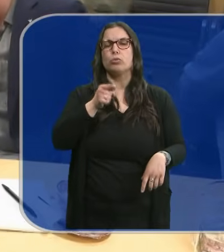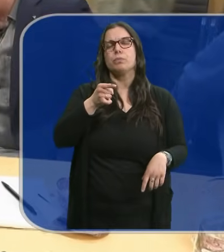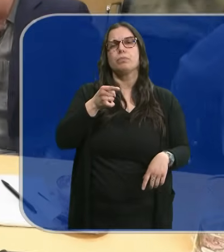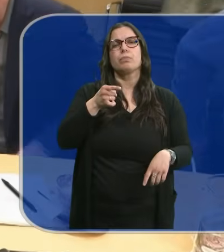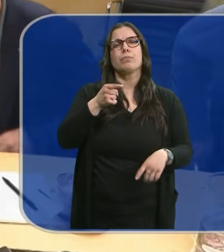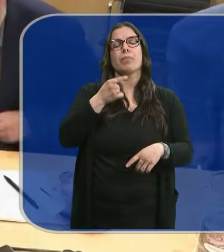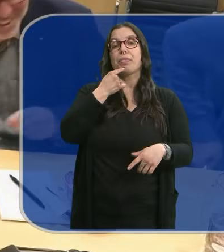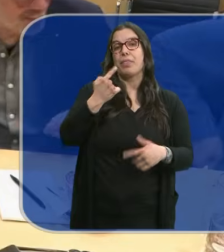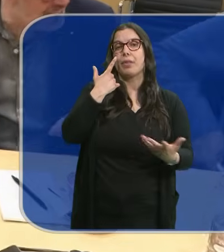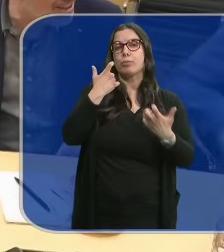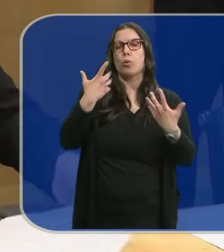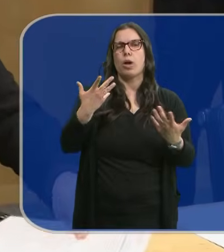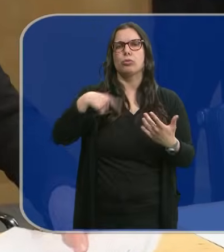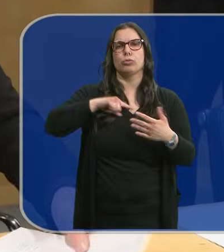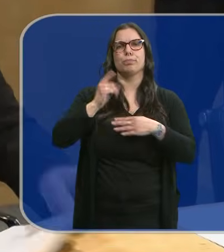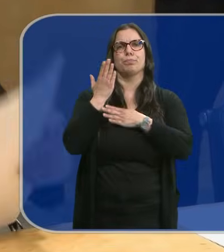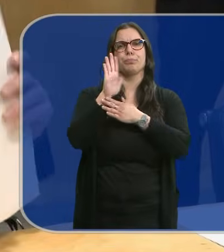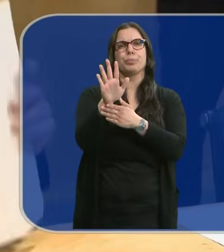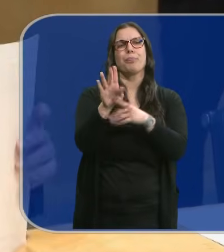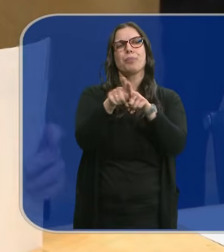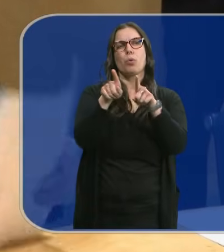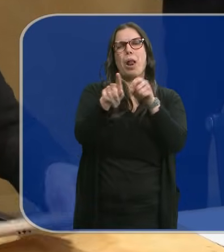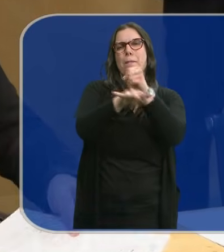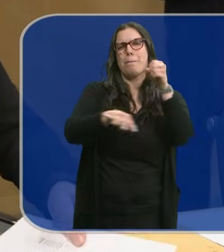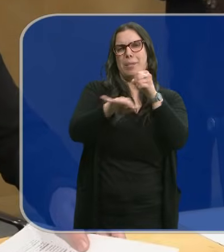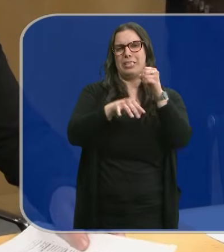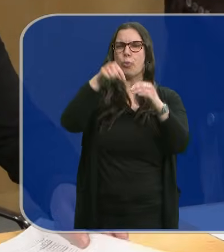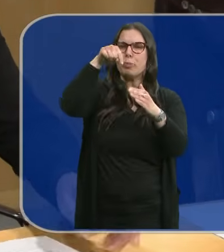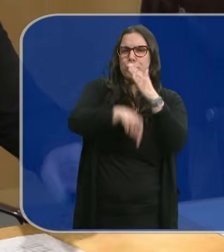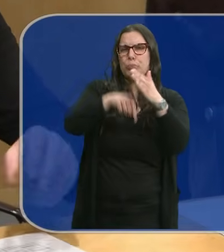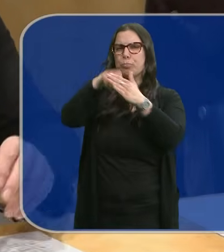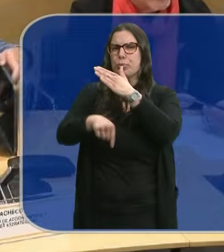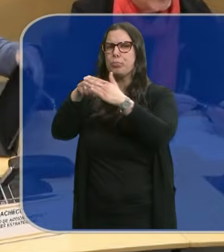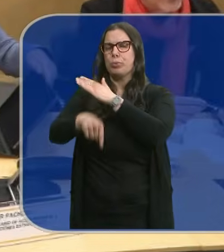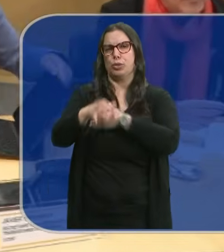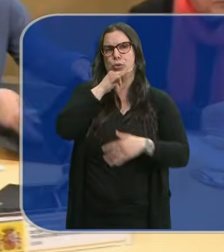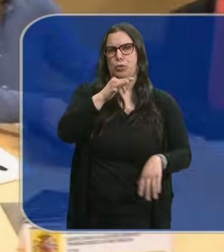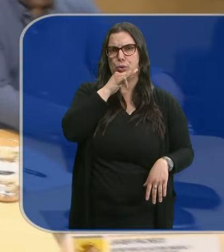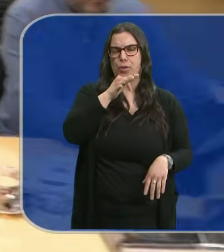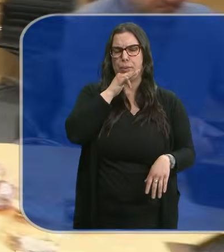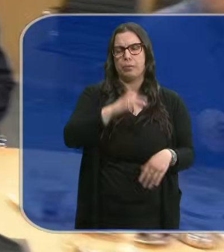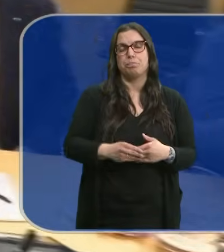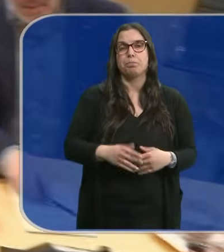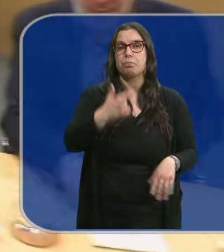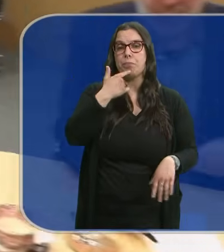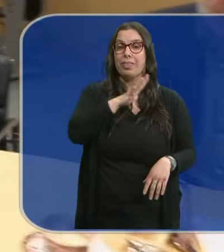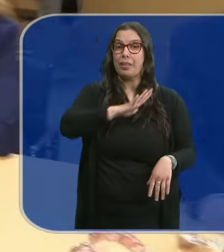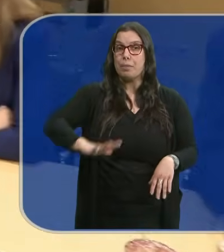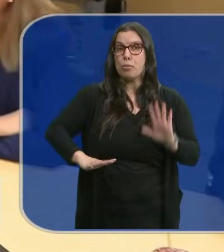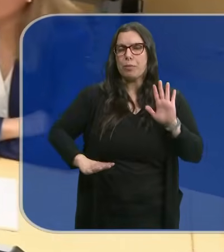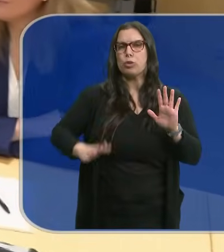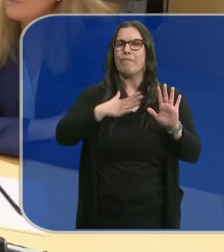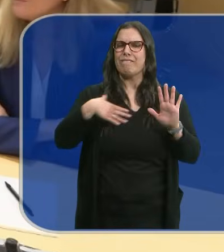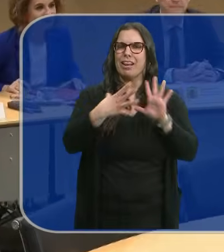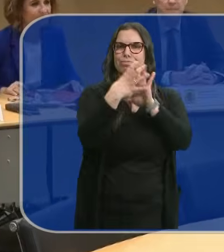económicos, señalan que han presentado un esqueleto, pero no han profundizado en ninguna de las medidas que podrán tomar. Dicen que por el momento